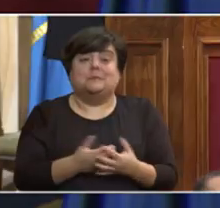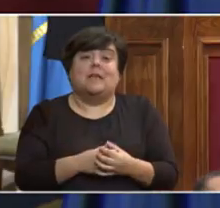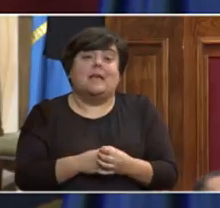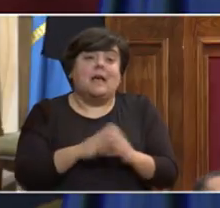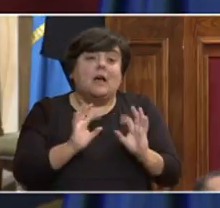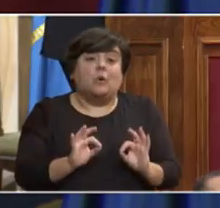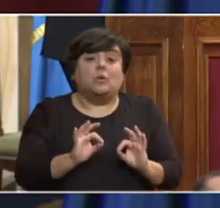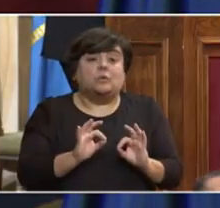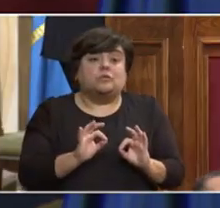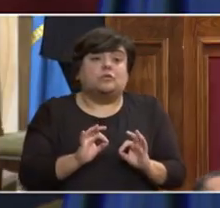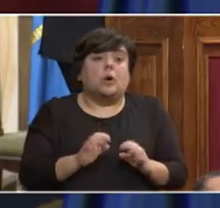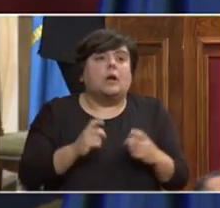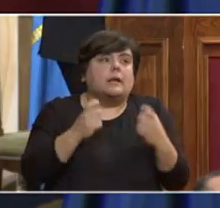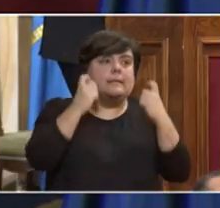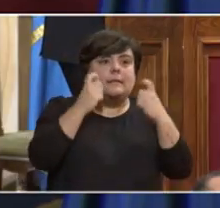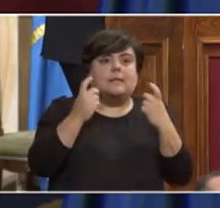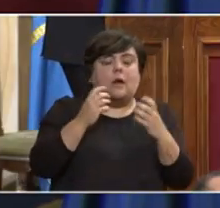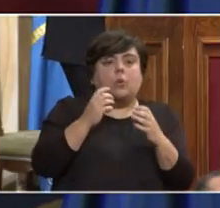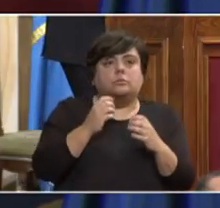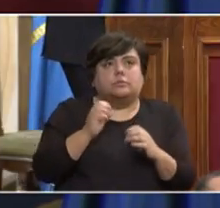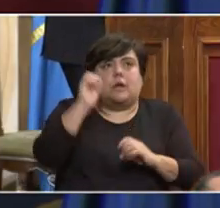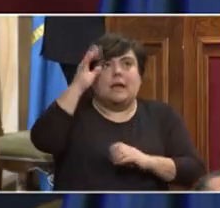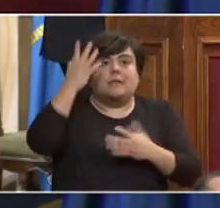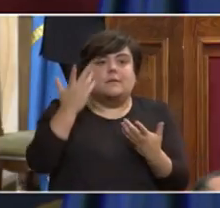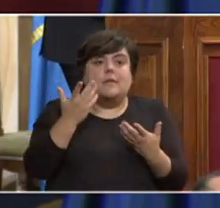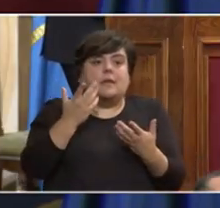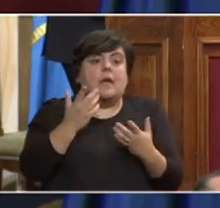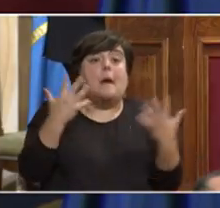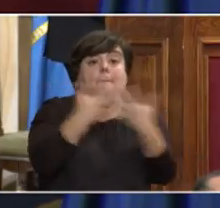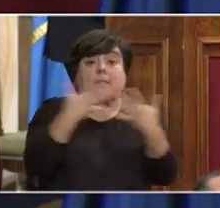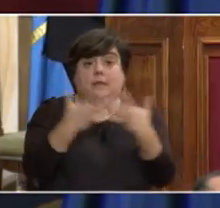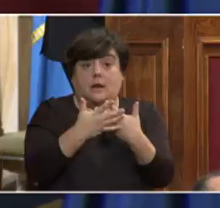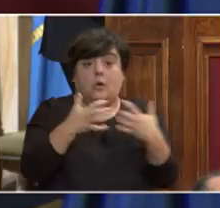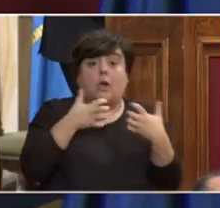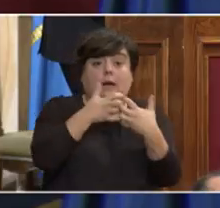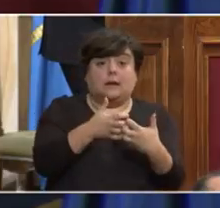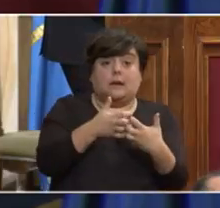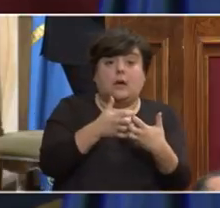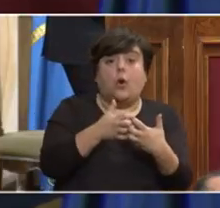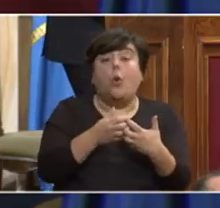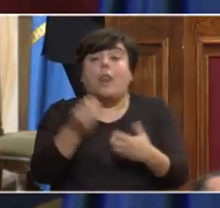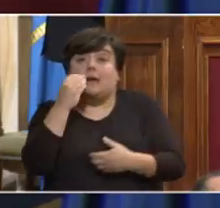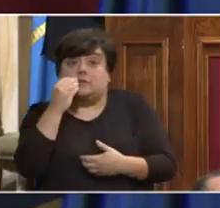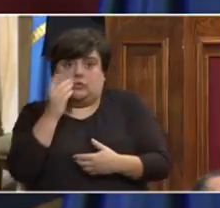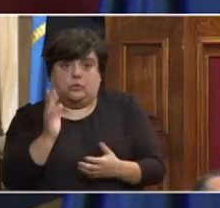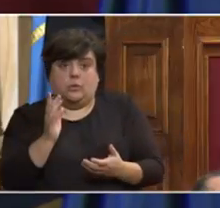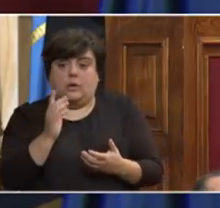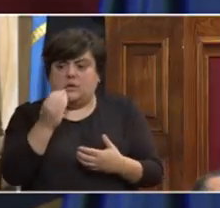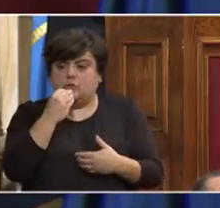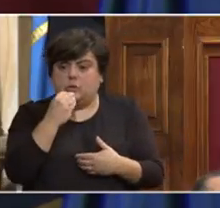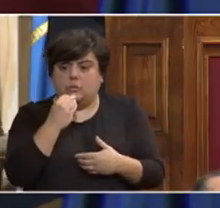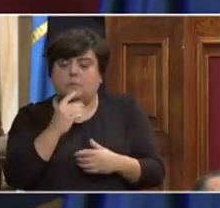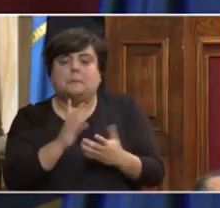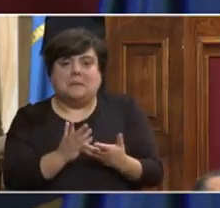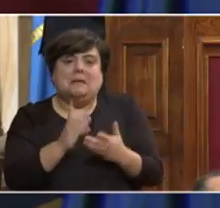En un alarde de creatividad, han concebido híbridos como el que surge de combinar la guerra con la gastronomía, una suerte de guerrastronomía